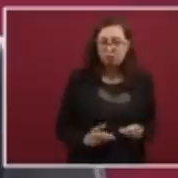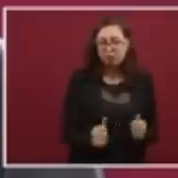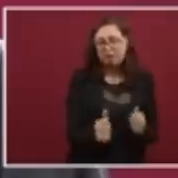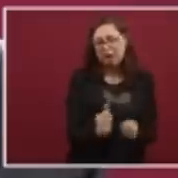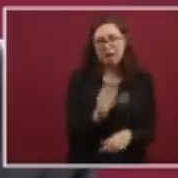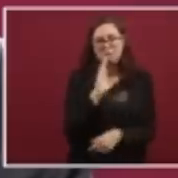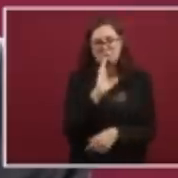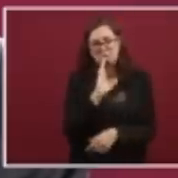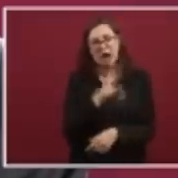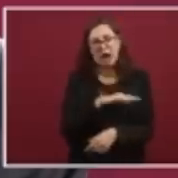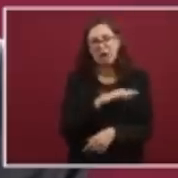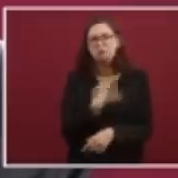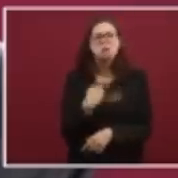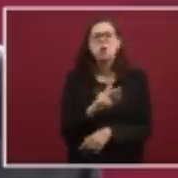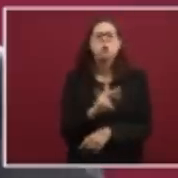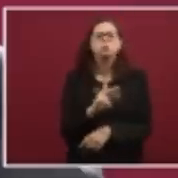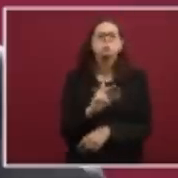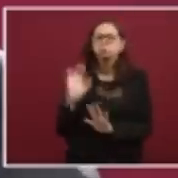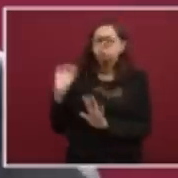pero no,